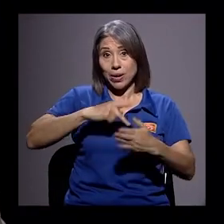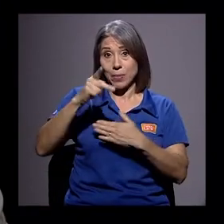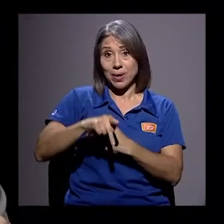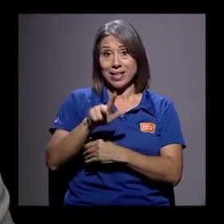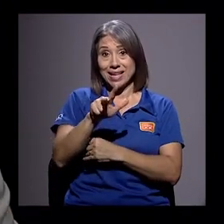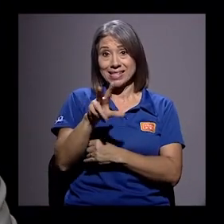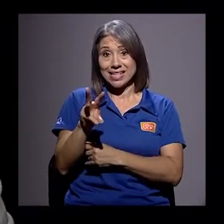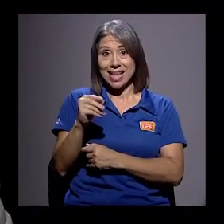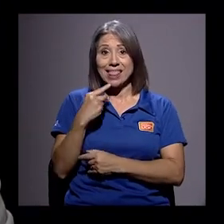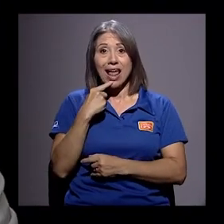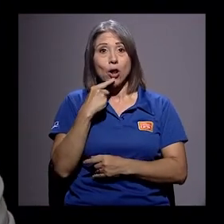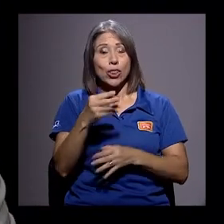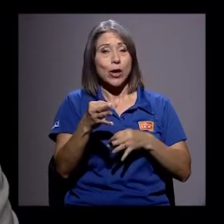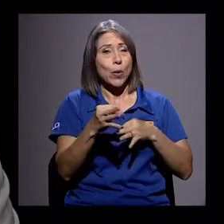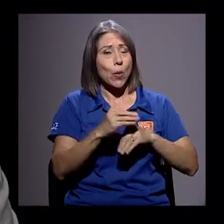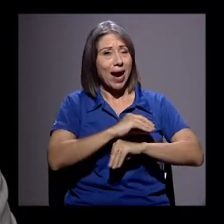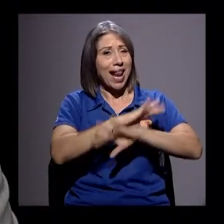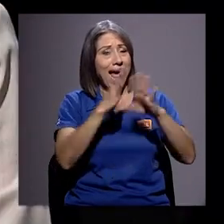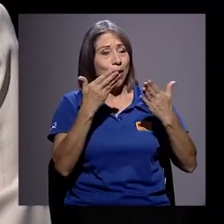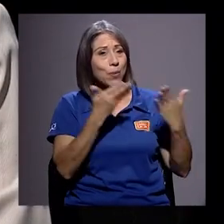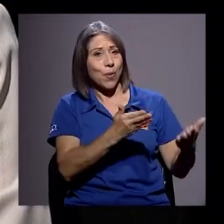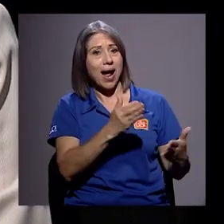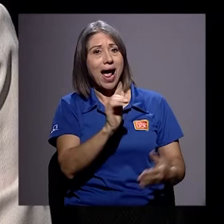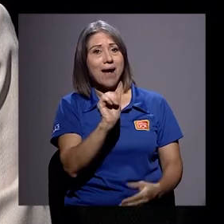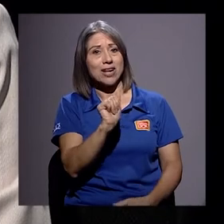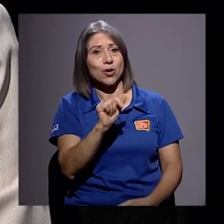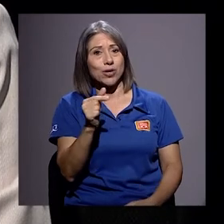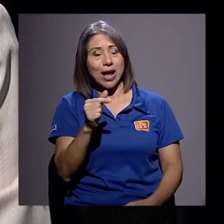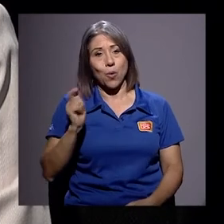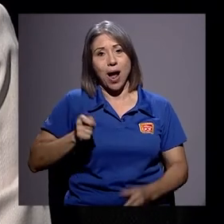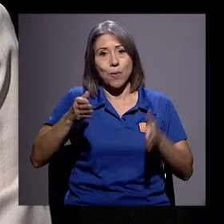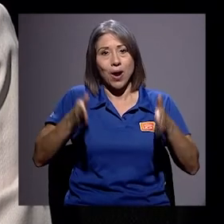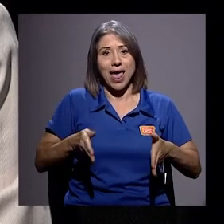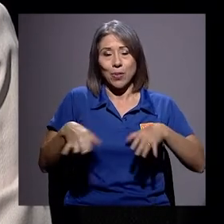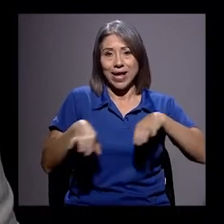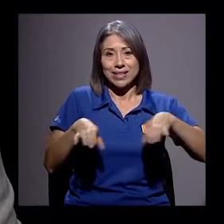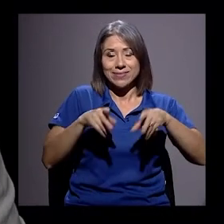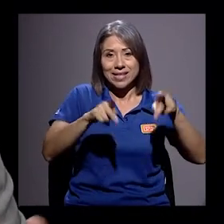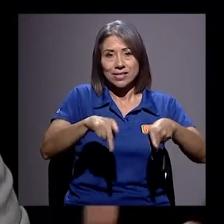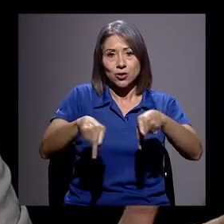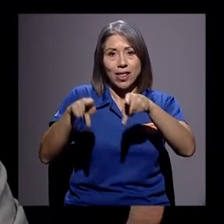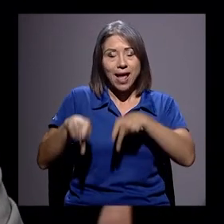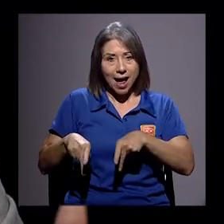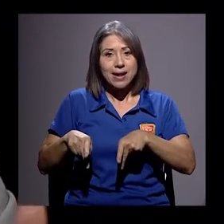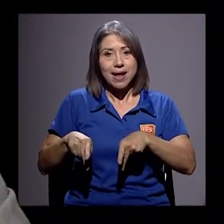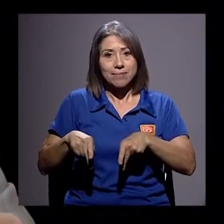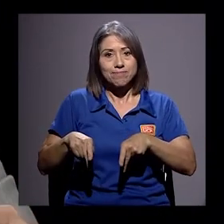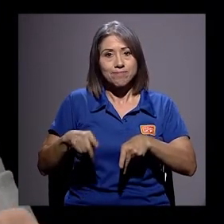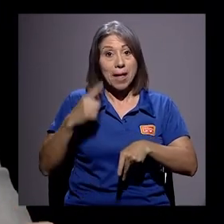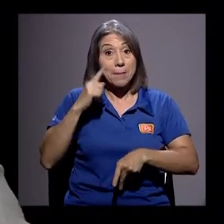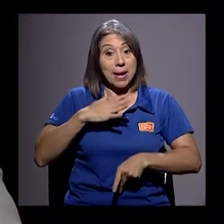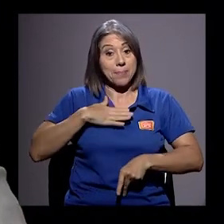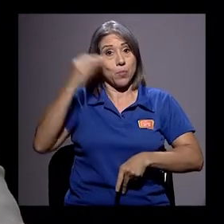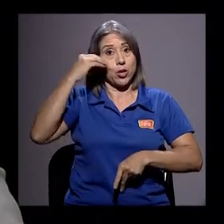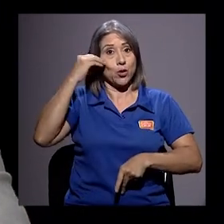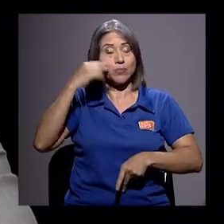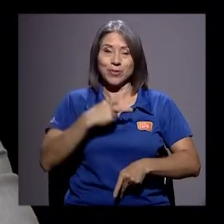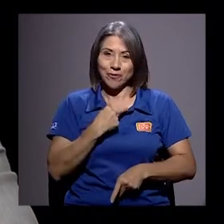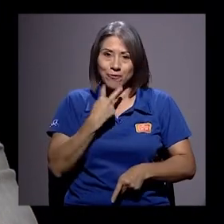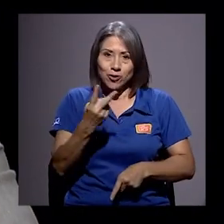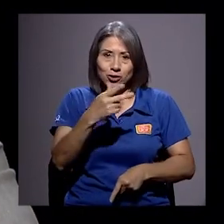lo dijo claro claro doña abrir gordián co abogada y activista ciudadana que para mí es una voz autorizada